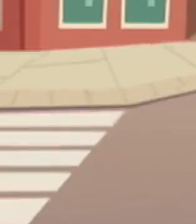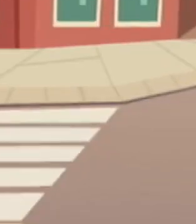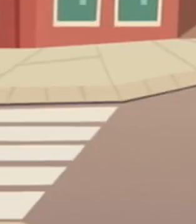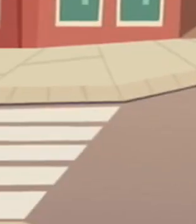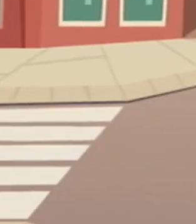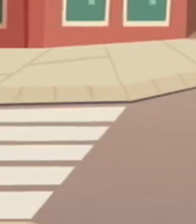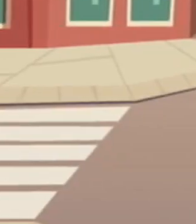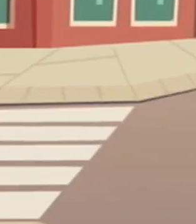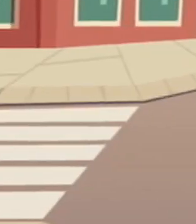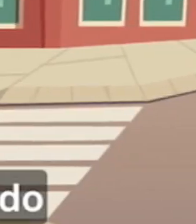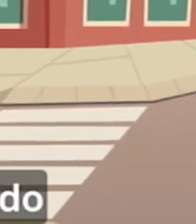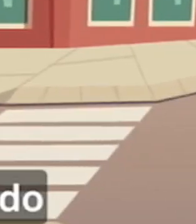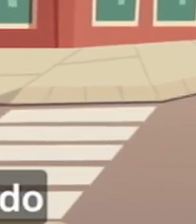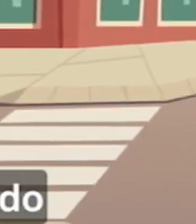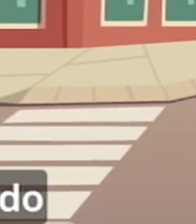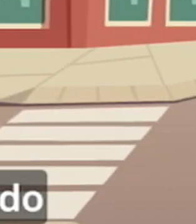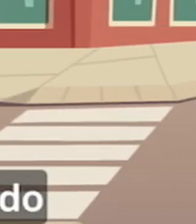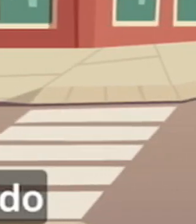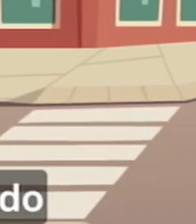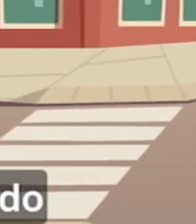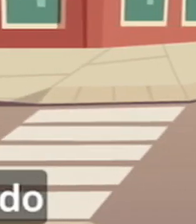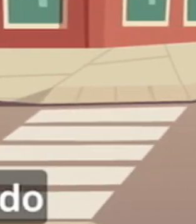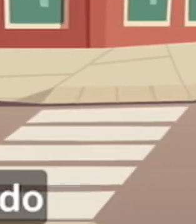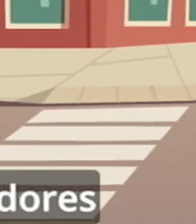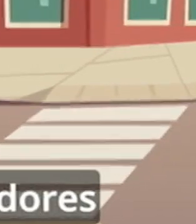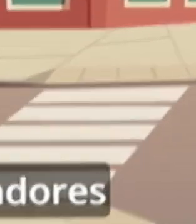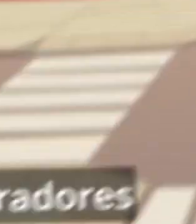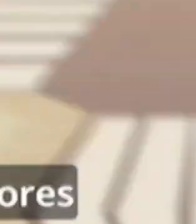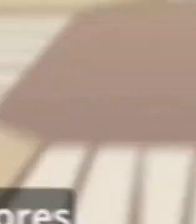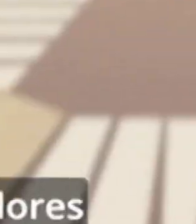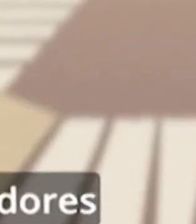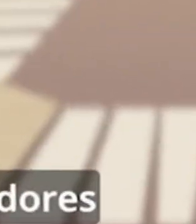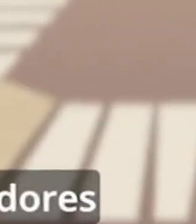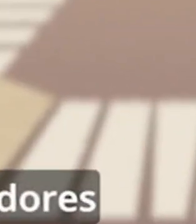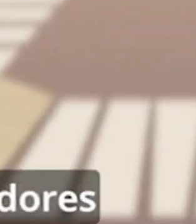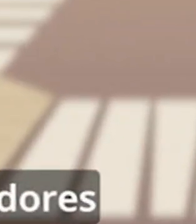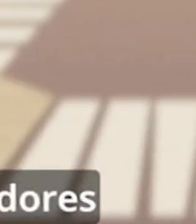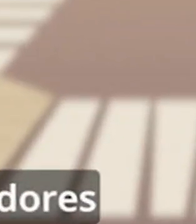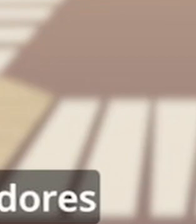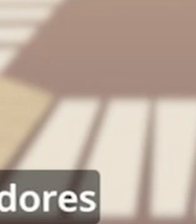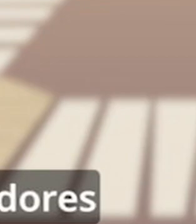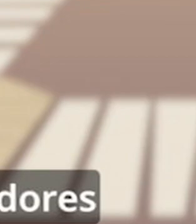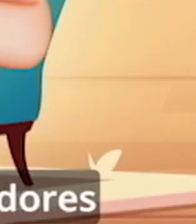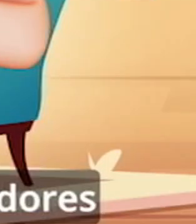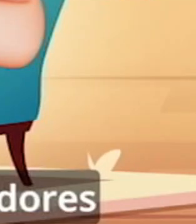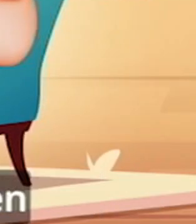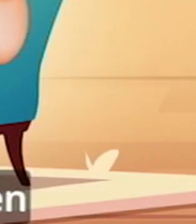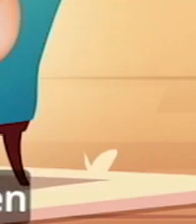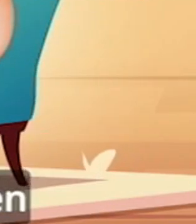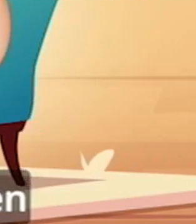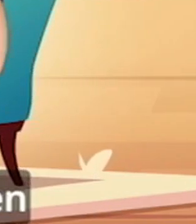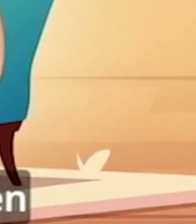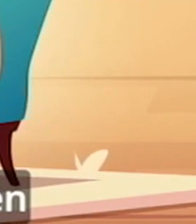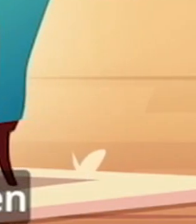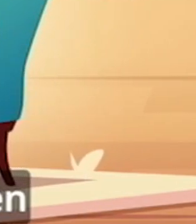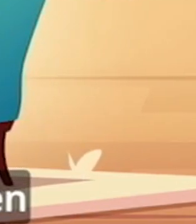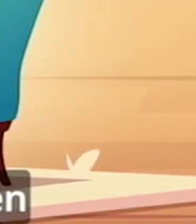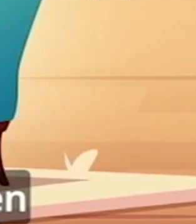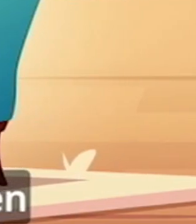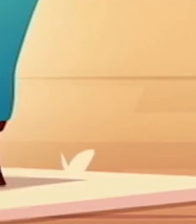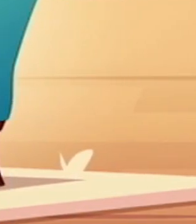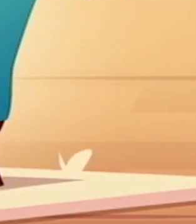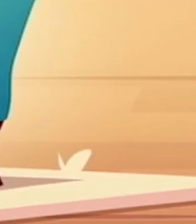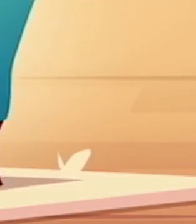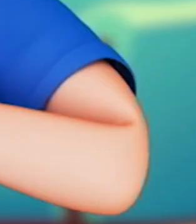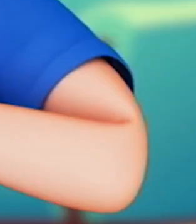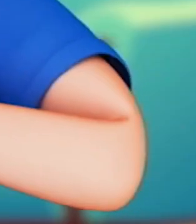Un email irregular corresponde a un celular adulterado o robado y no podrá conectarse a las redes de los operadores. Consulte el estado de su celular o tableta